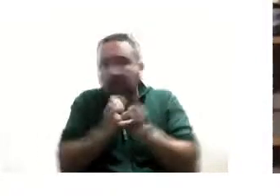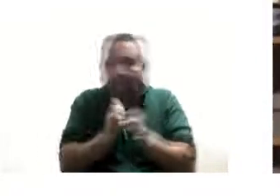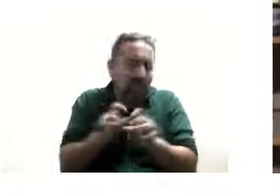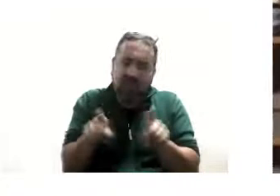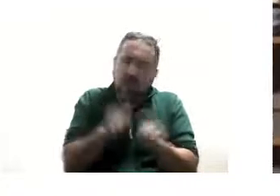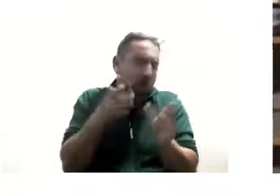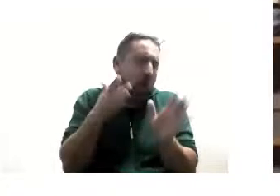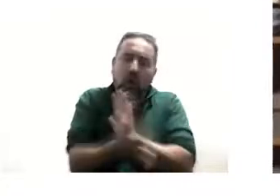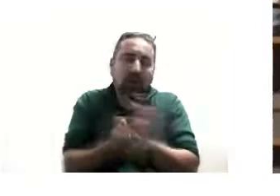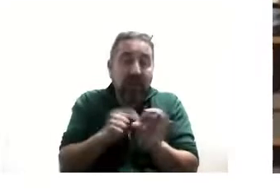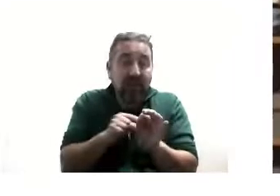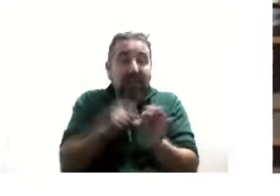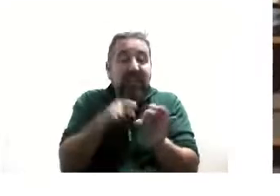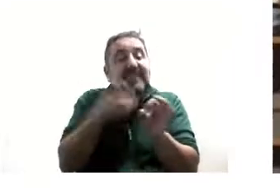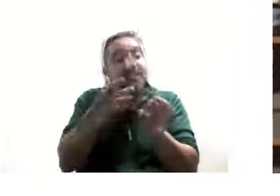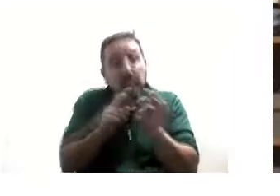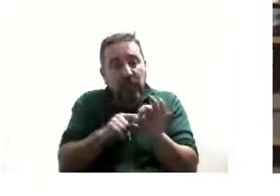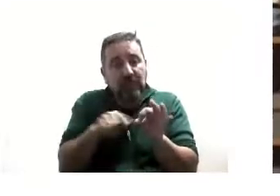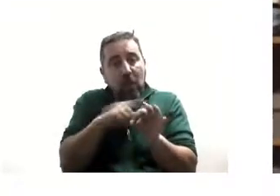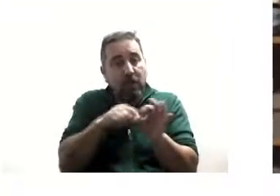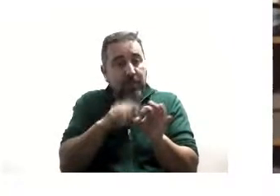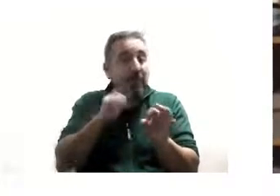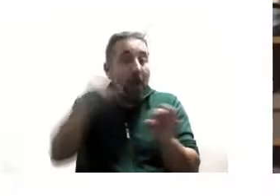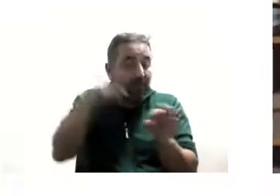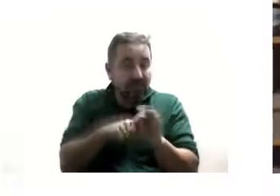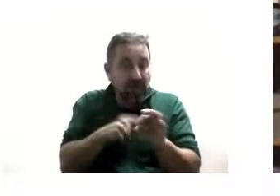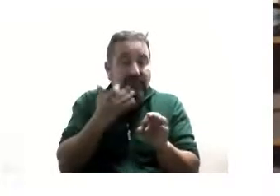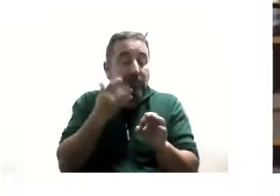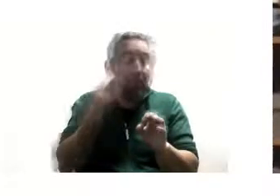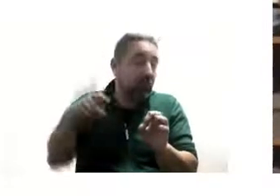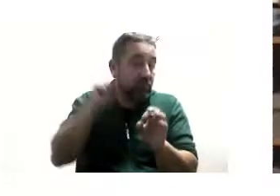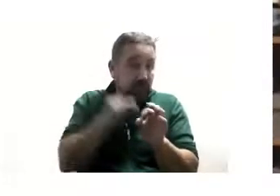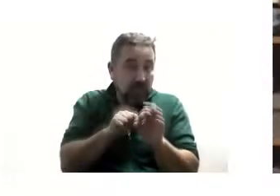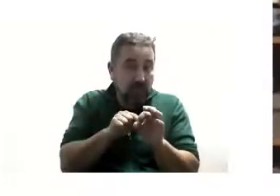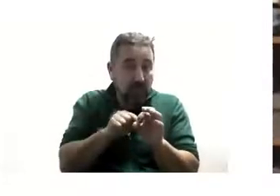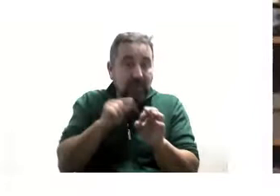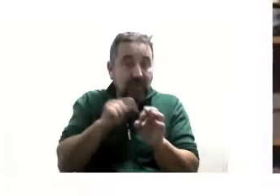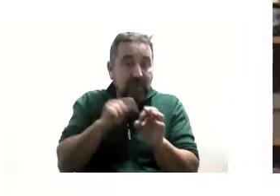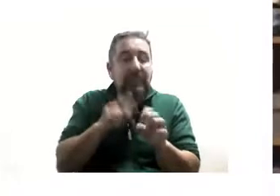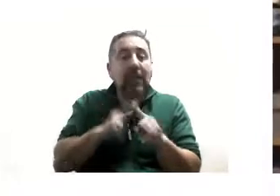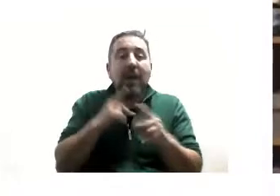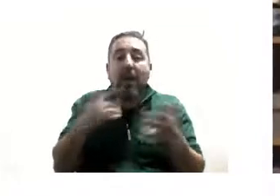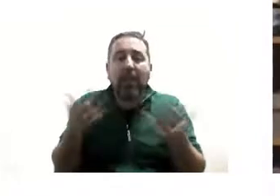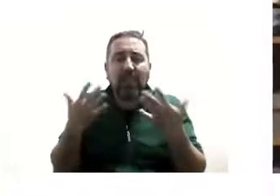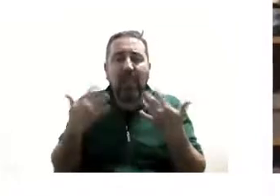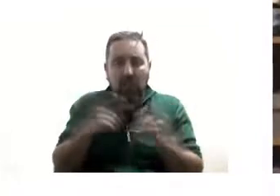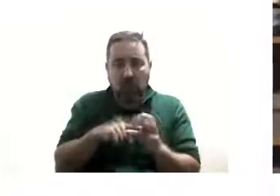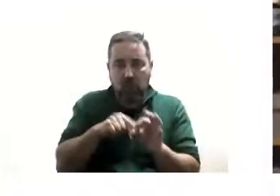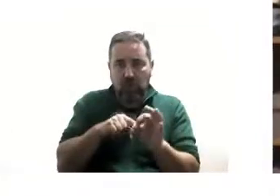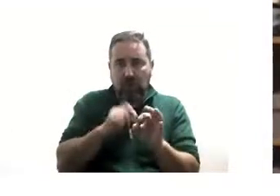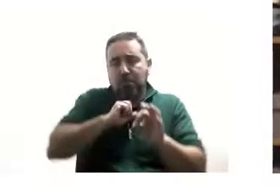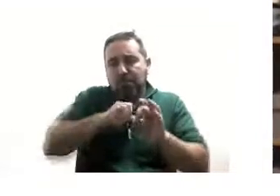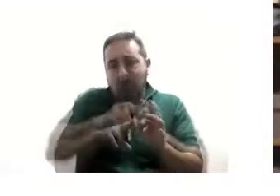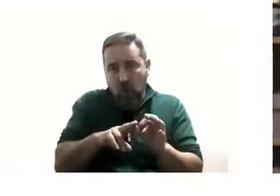sea. Entonces, en una situación en la que tenemos el oído perforado, si colocamos un audífono, el oído se va a ventilar peor y es más frecuente que se